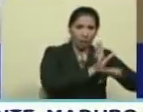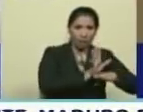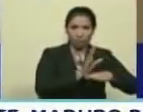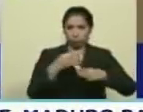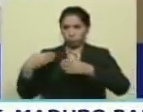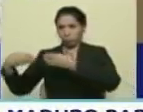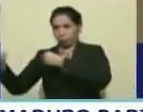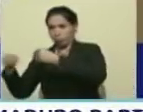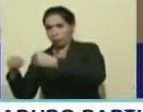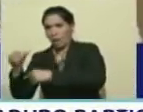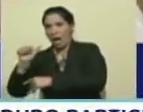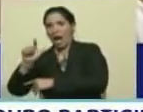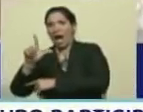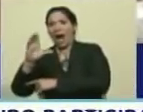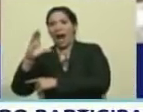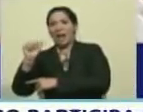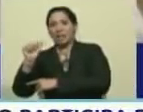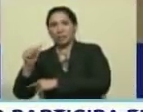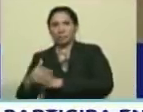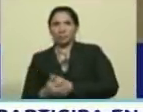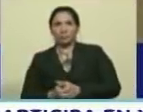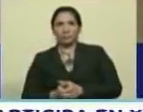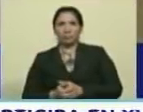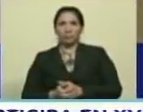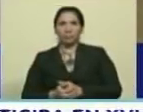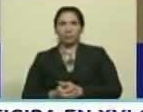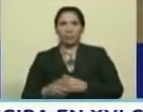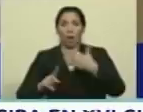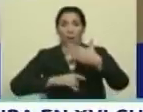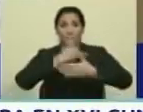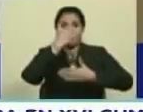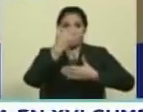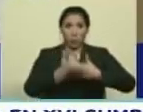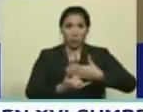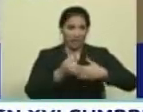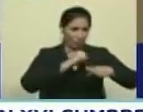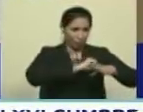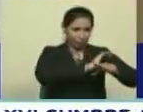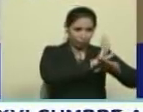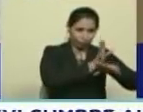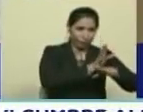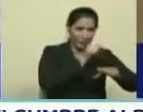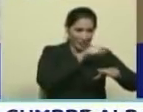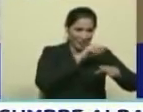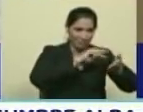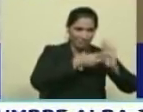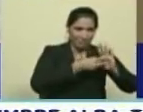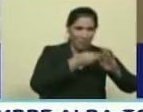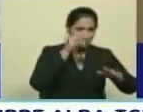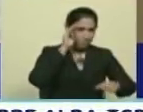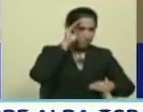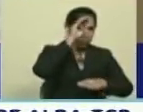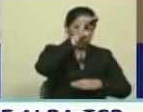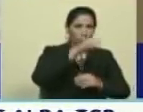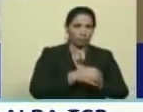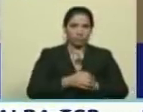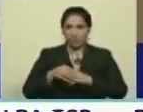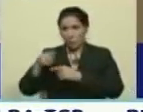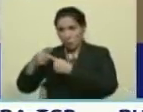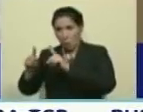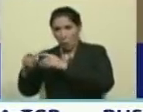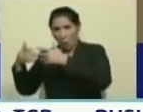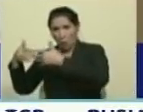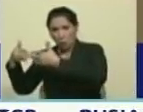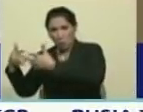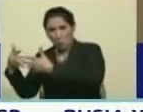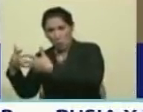uno naciente de proyecto de futuro, el ALBA, y otro de un imperio decadente, el